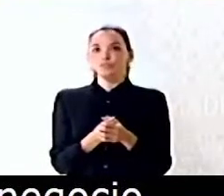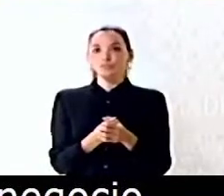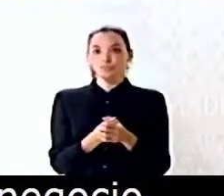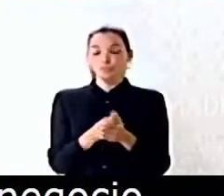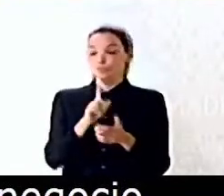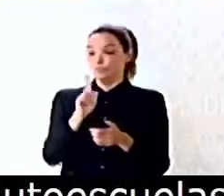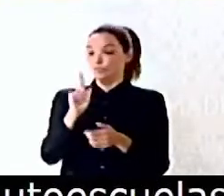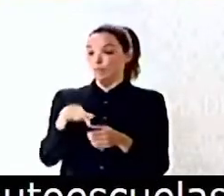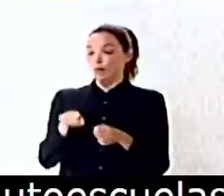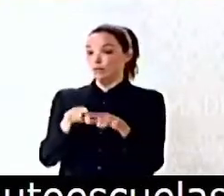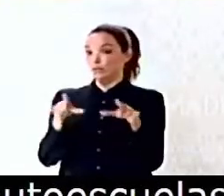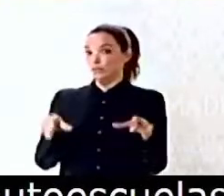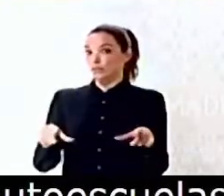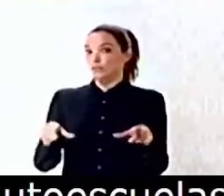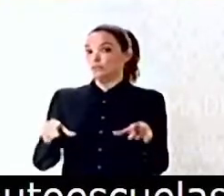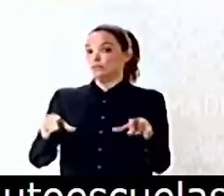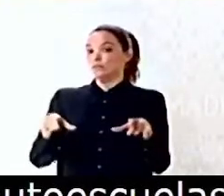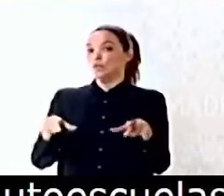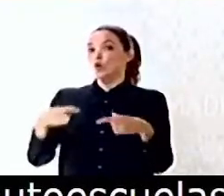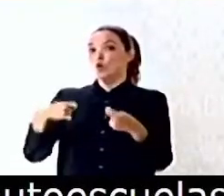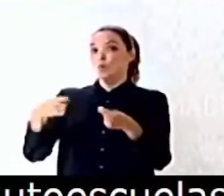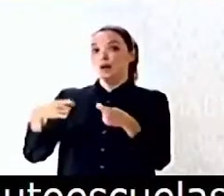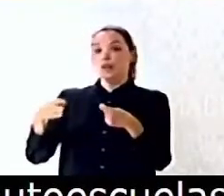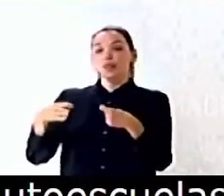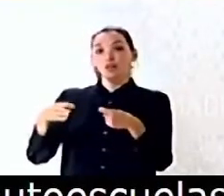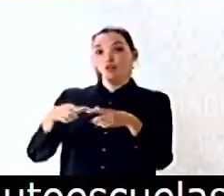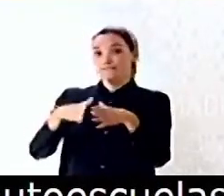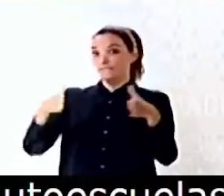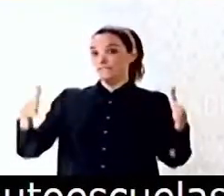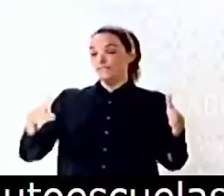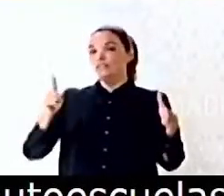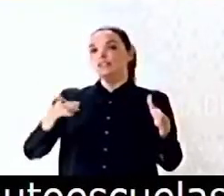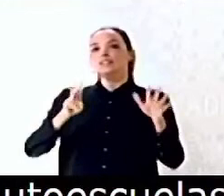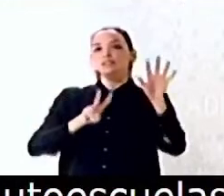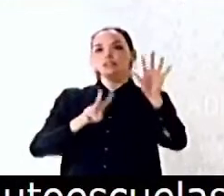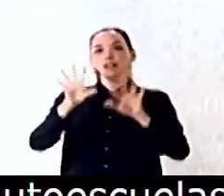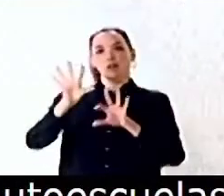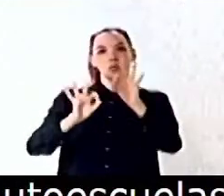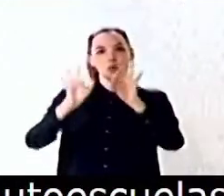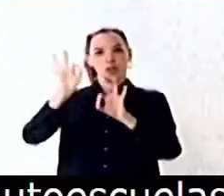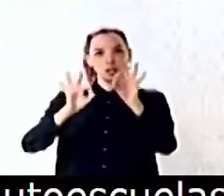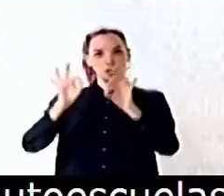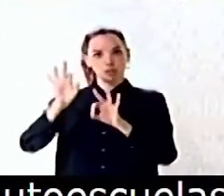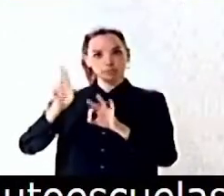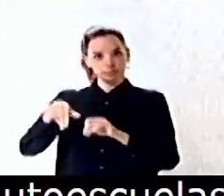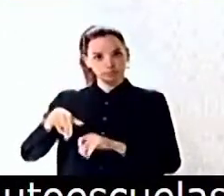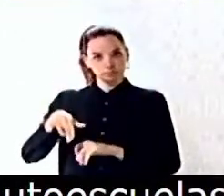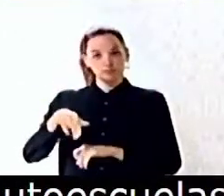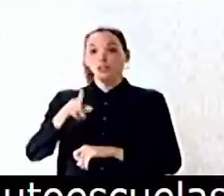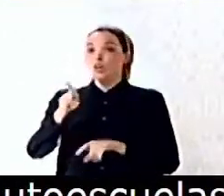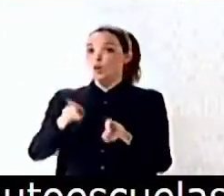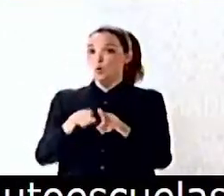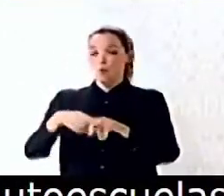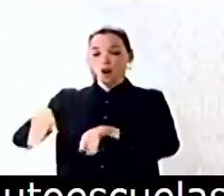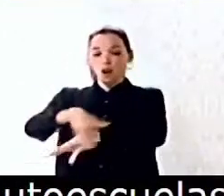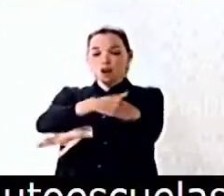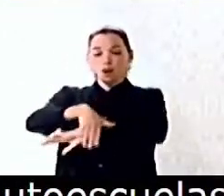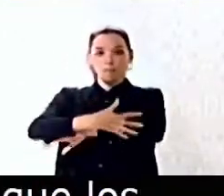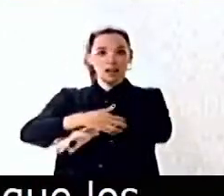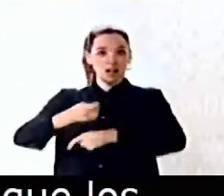Los locales comerciales van al 75% del aforo, al igual que los mercadillos.